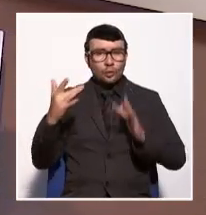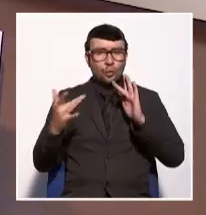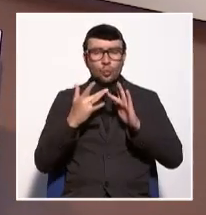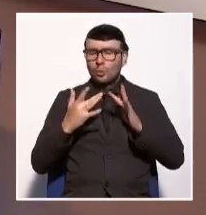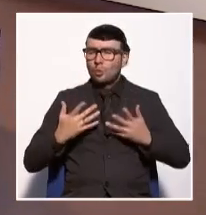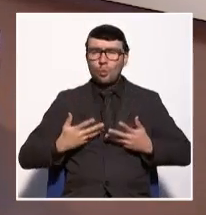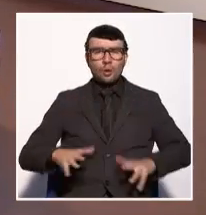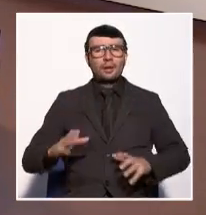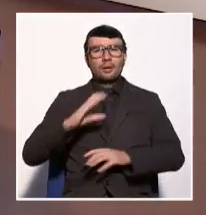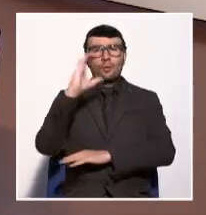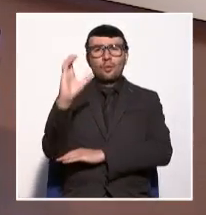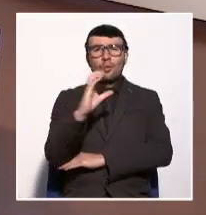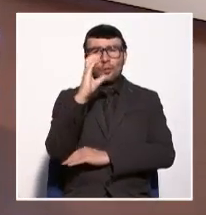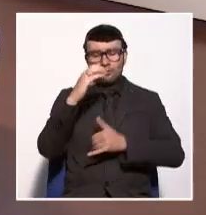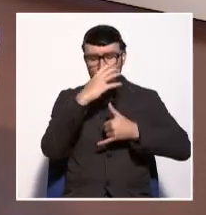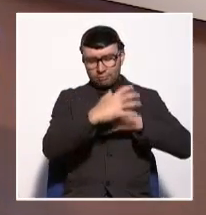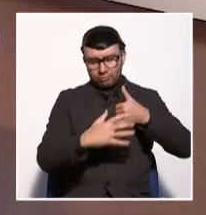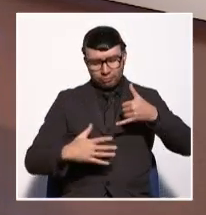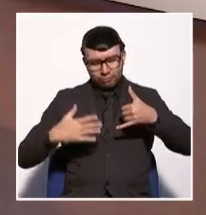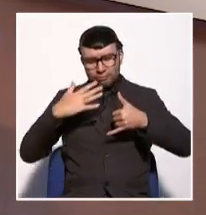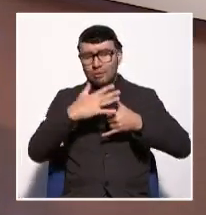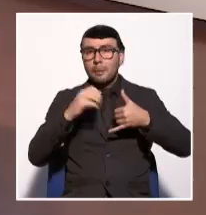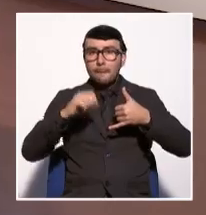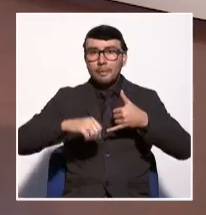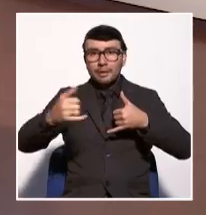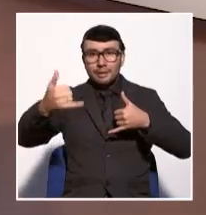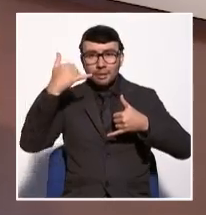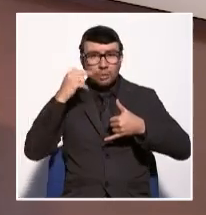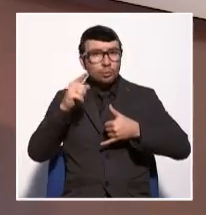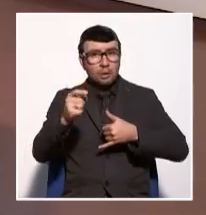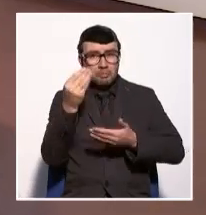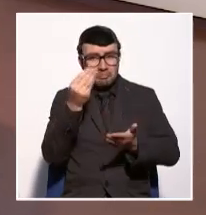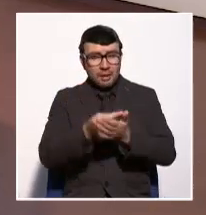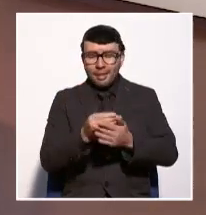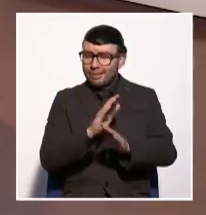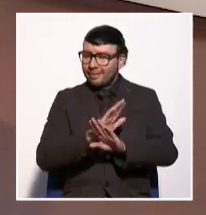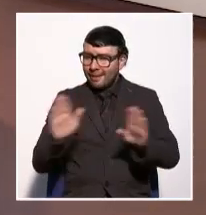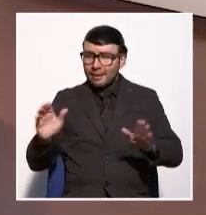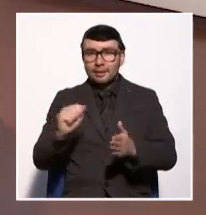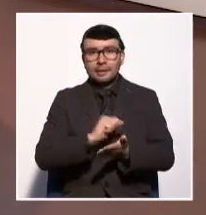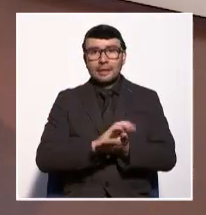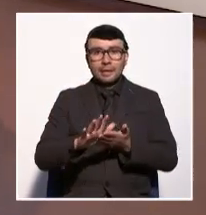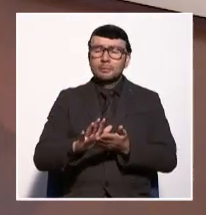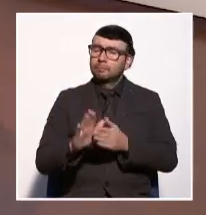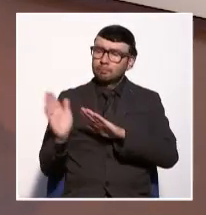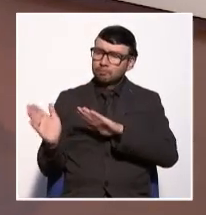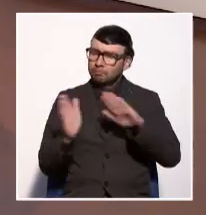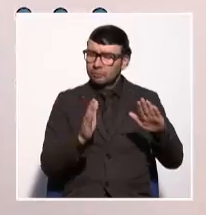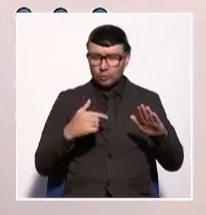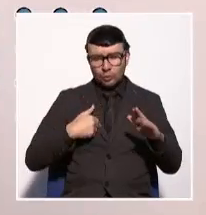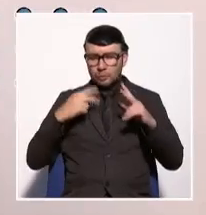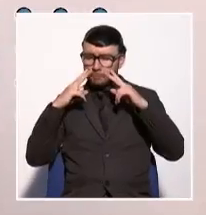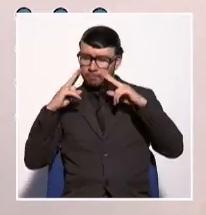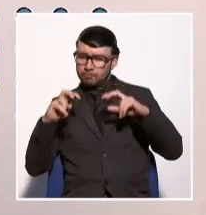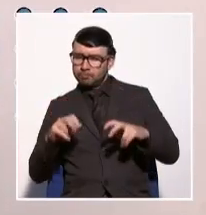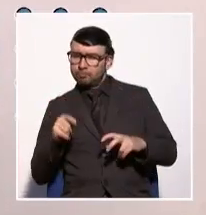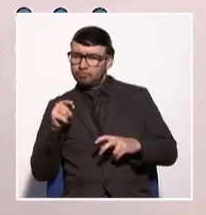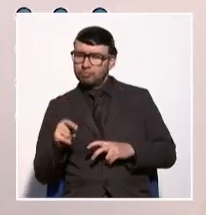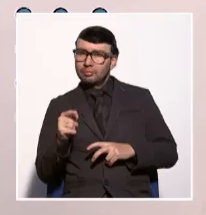cualquier parte del país es una línea gratis a ustedes desde luego pues no les cuesta nada mientras tanto yo voy buscando aquí también